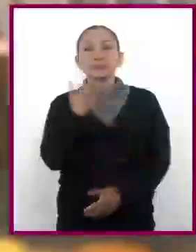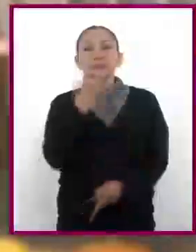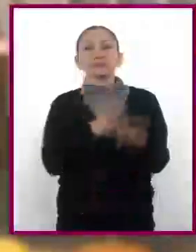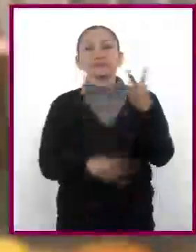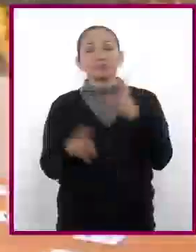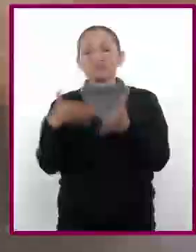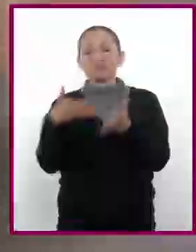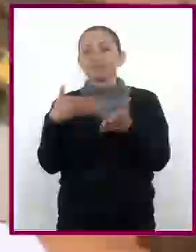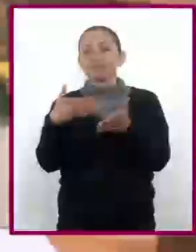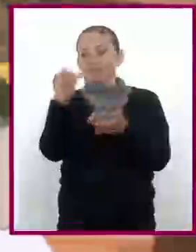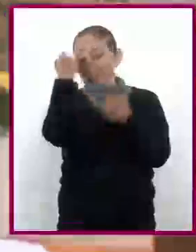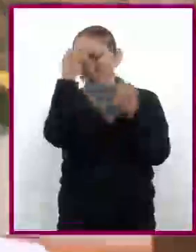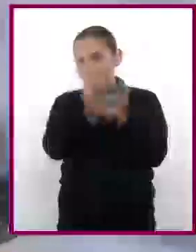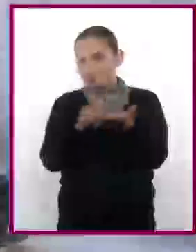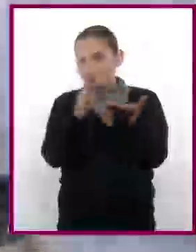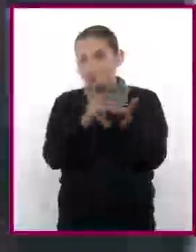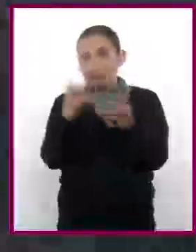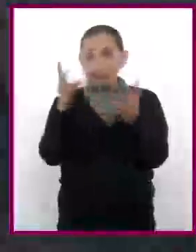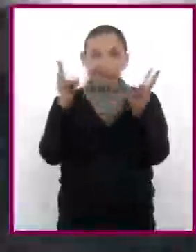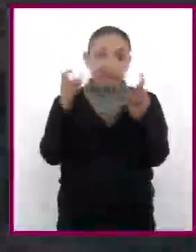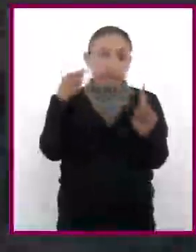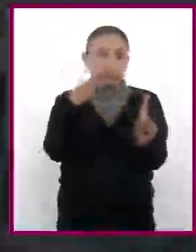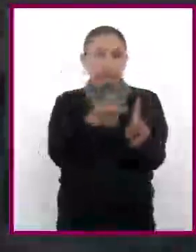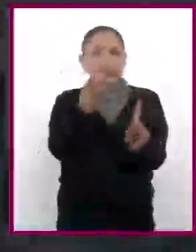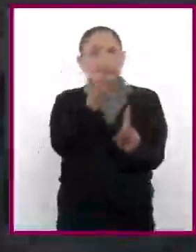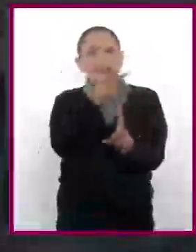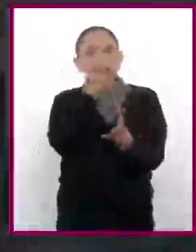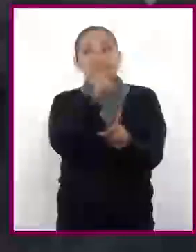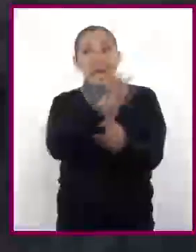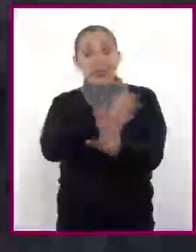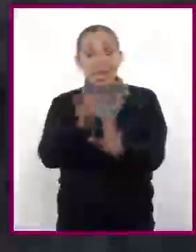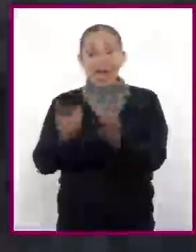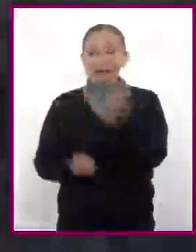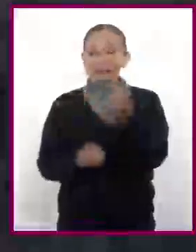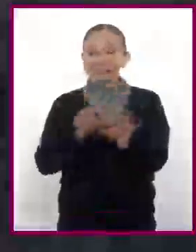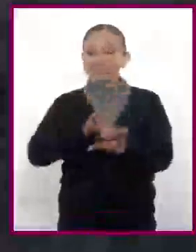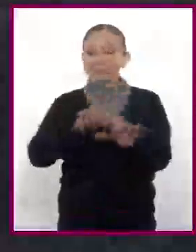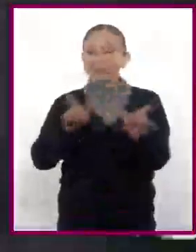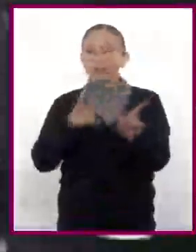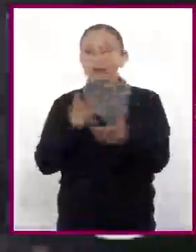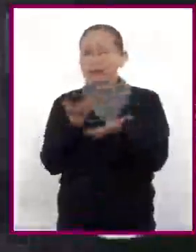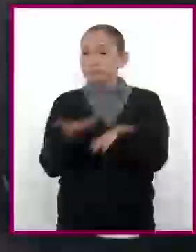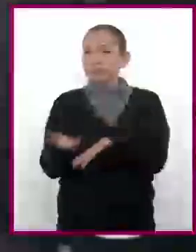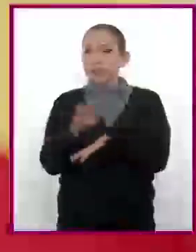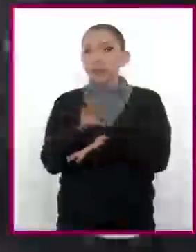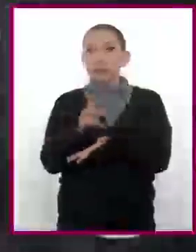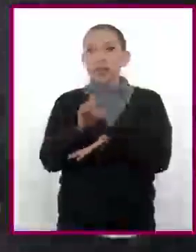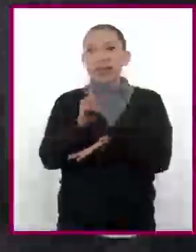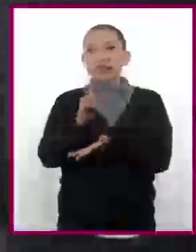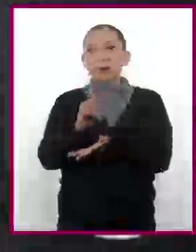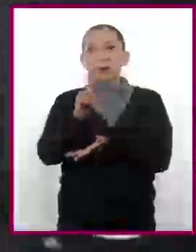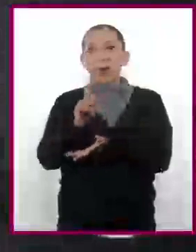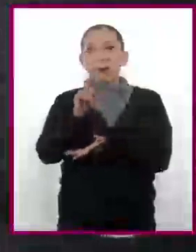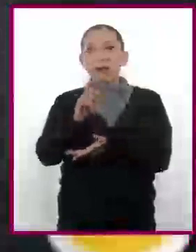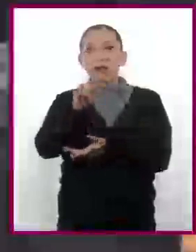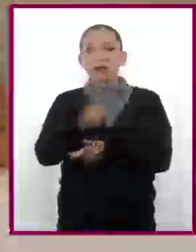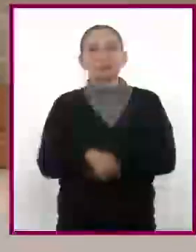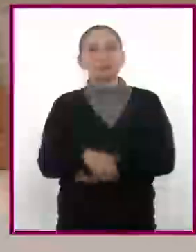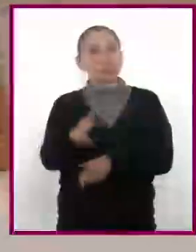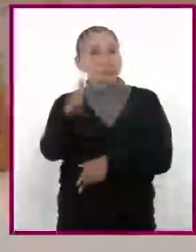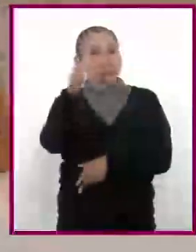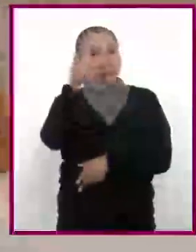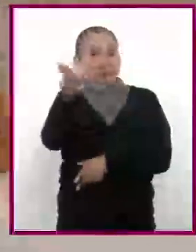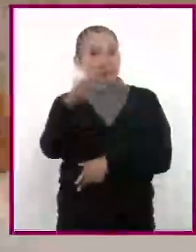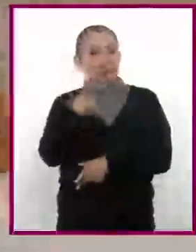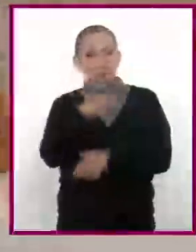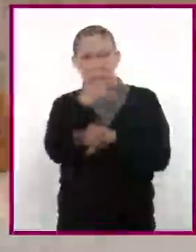Bienvenidos a Cocina de Autor. En su sección Esta palabra ya se coció, con ustedes, Pepe Papa. Hola,